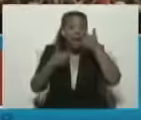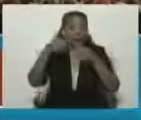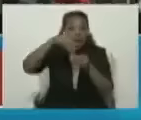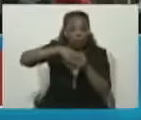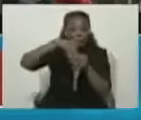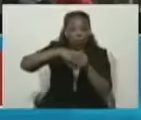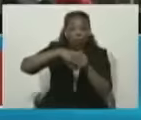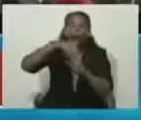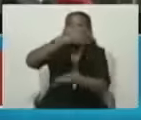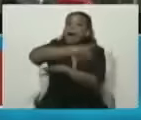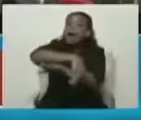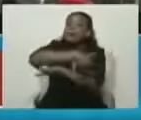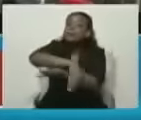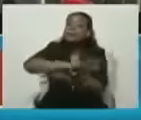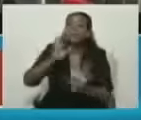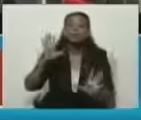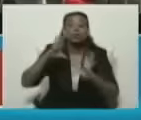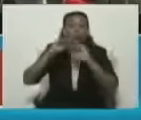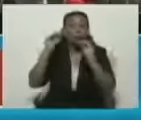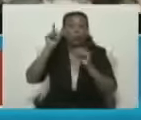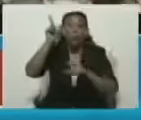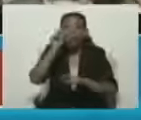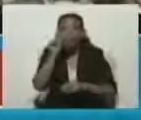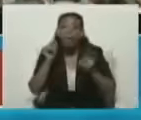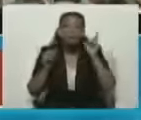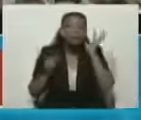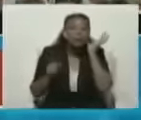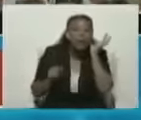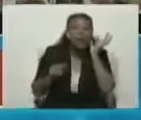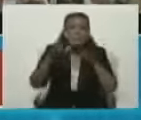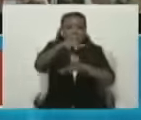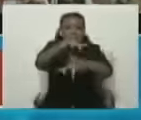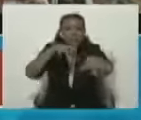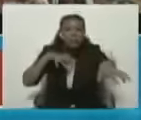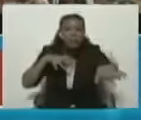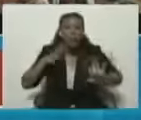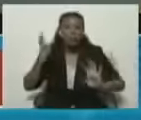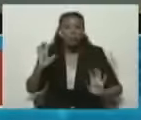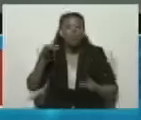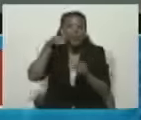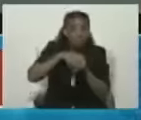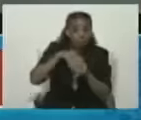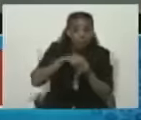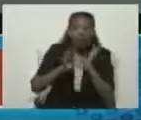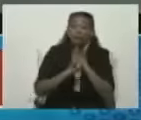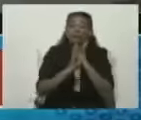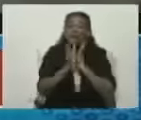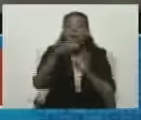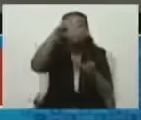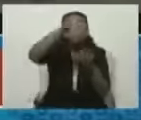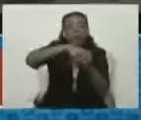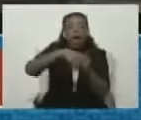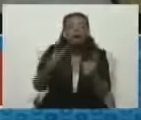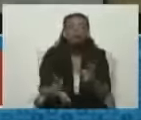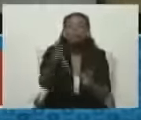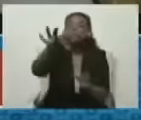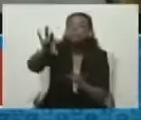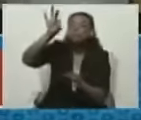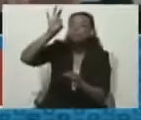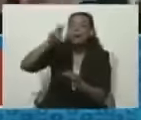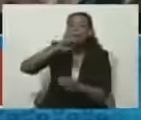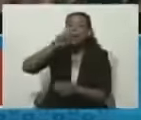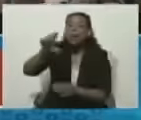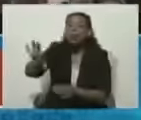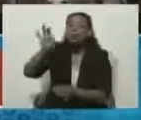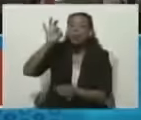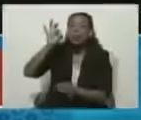a la calle, todas y todos, los millones que votaron para elegir a Nicolás